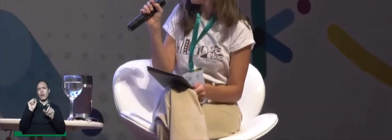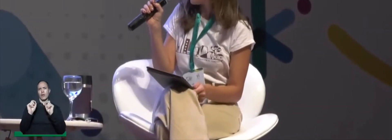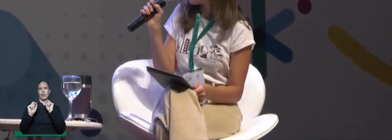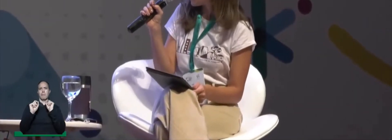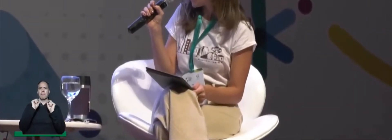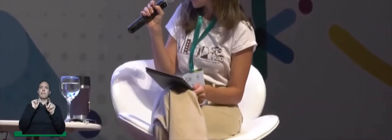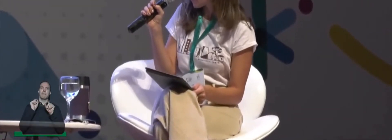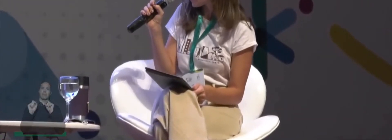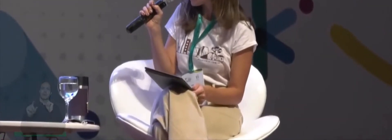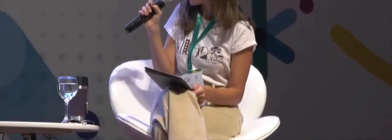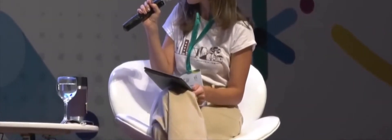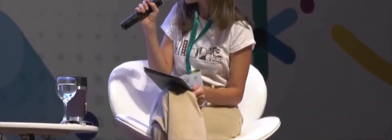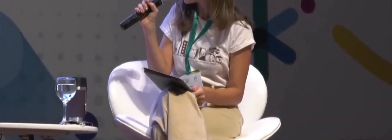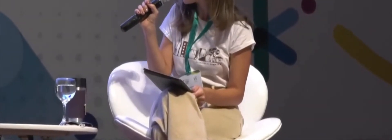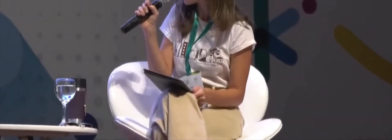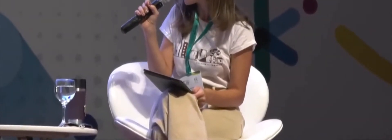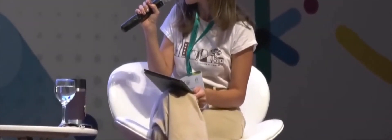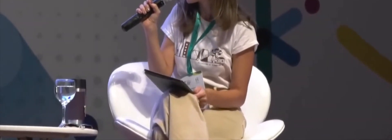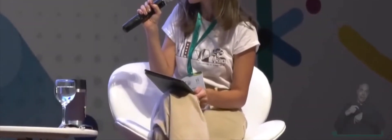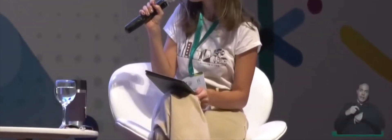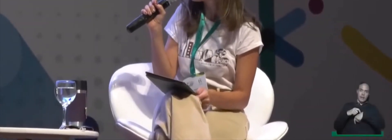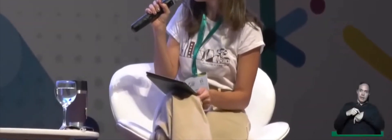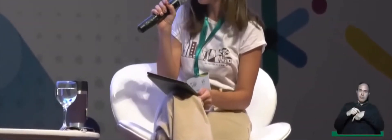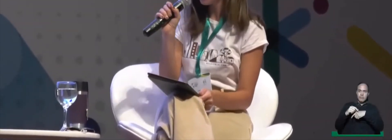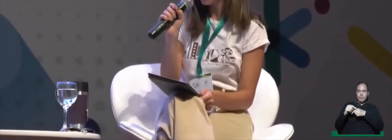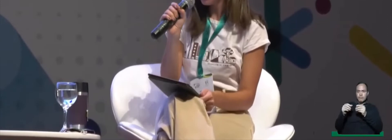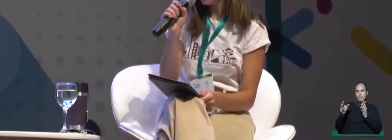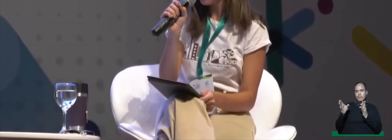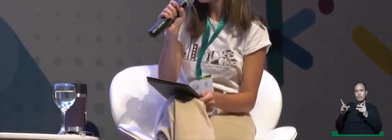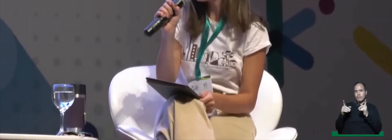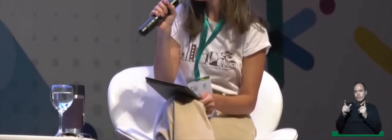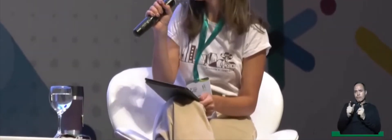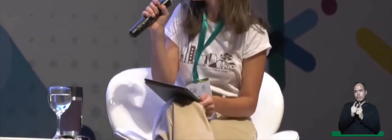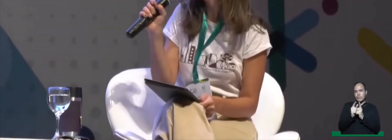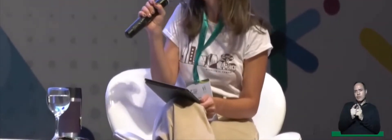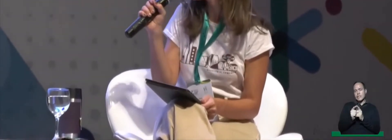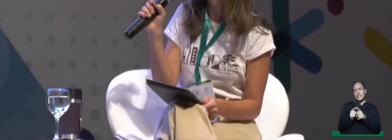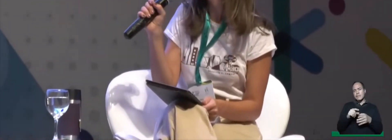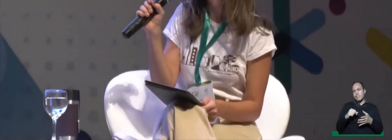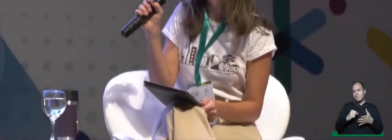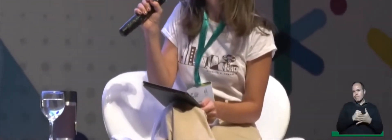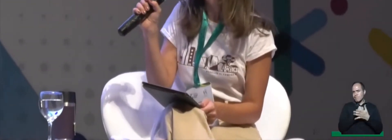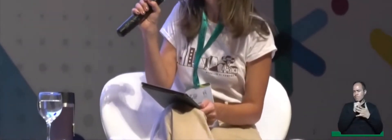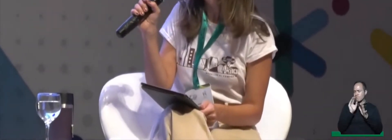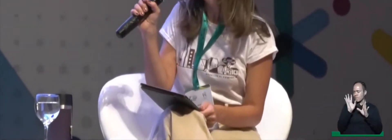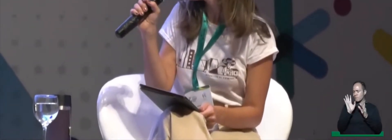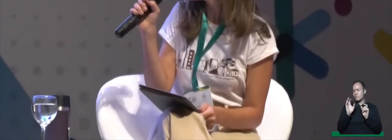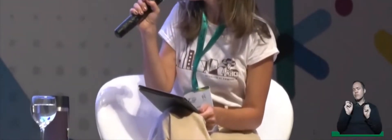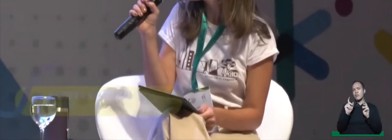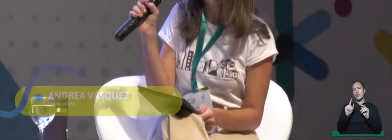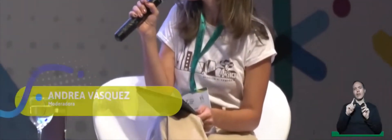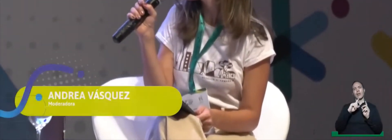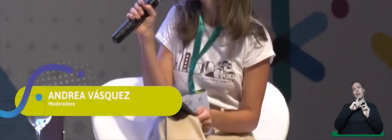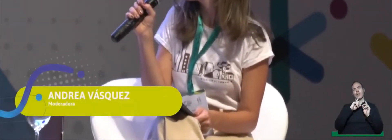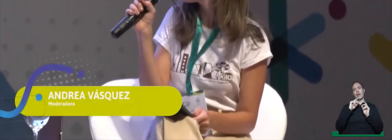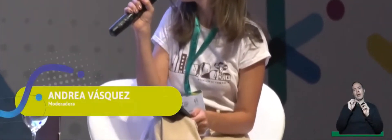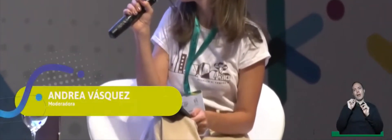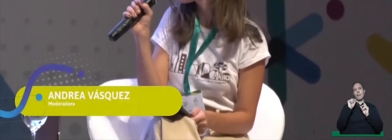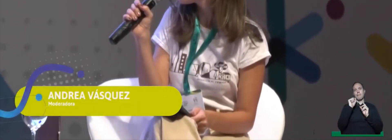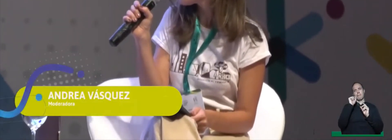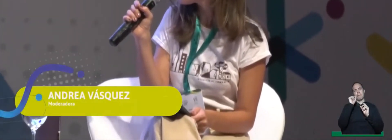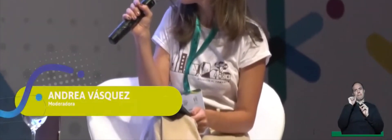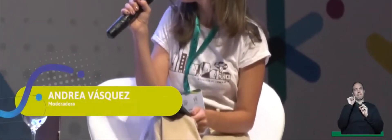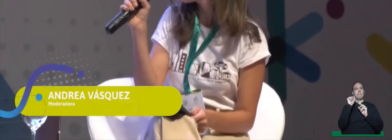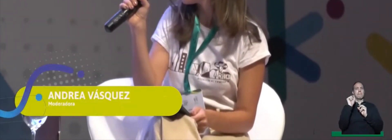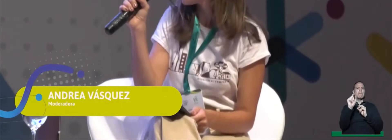se nos acaba el tiempo desafortunadamente les quería preguntar cuáles creen ustedes que son como los